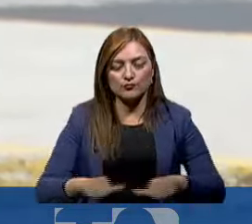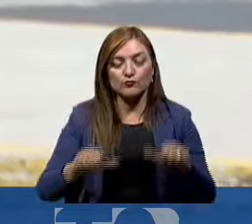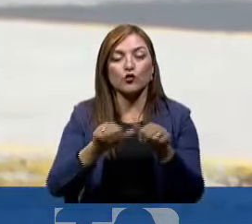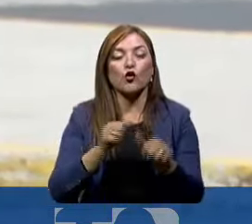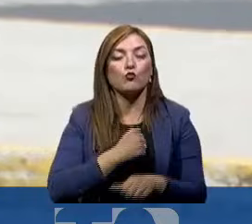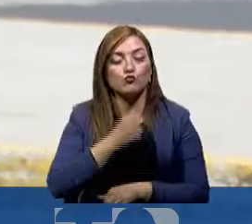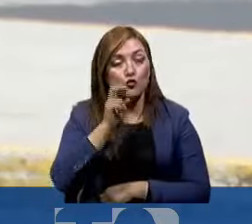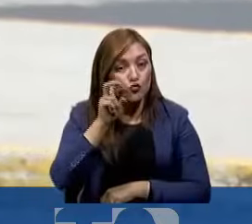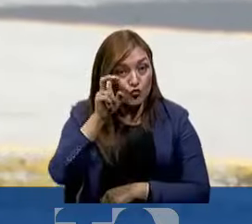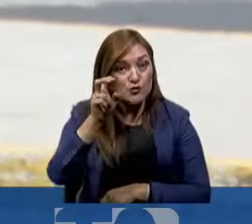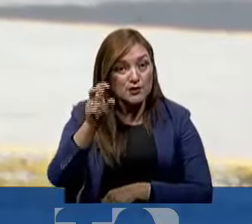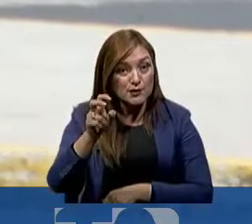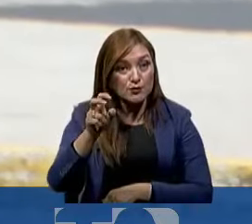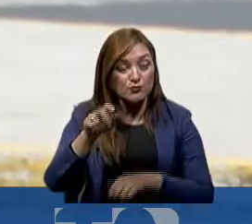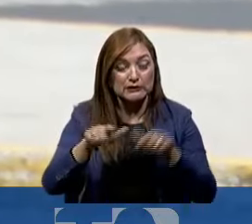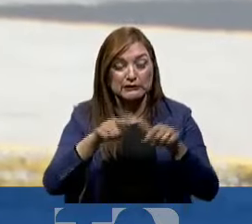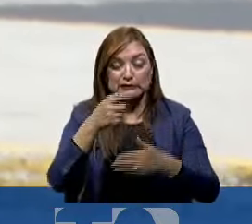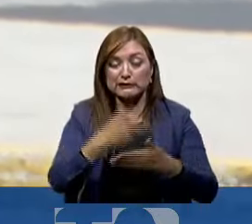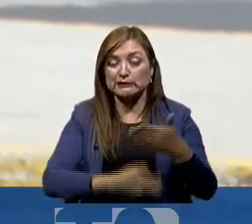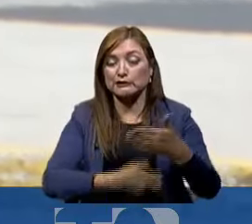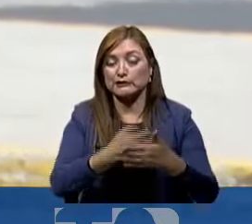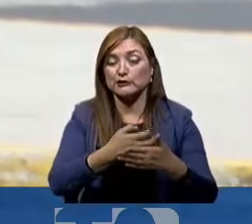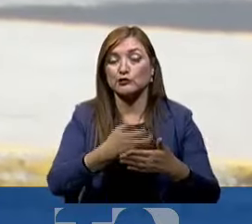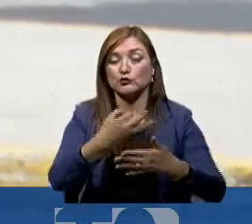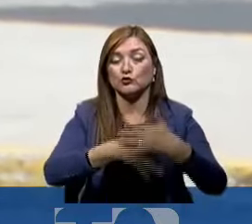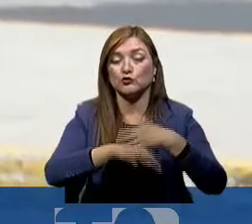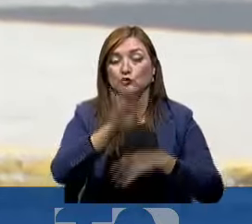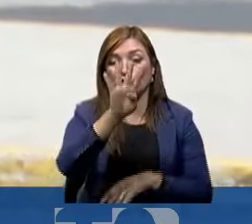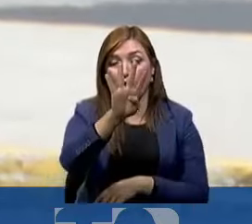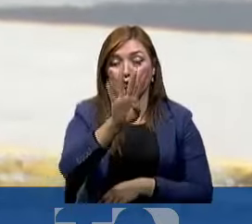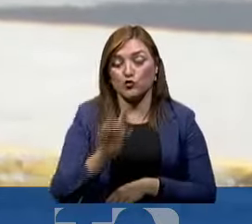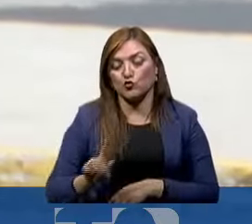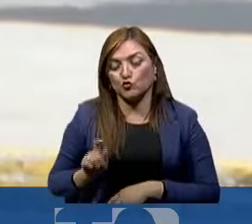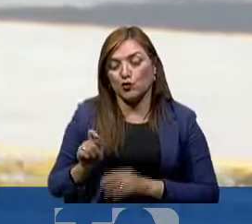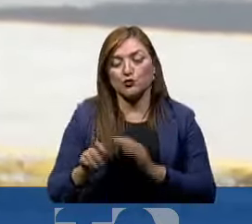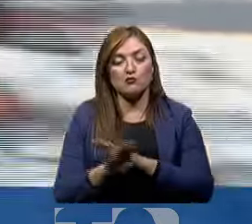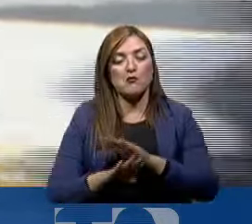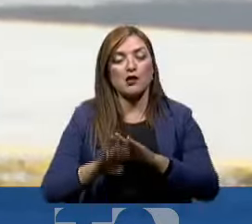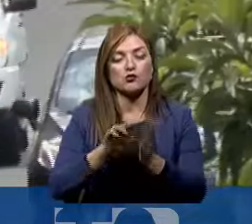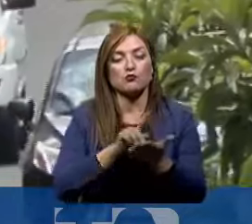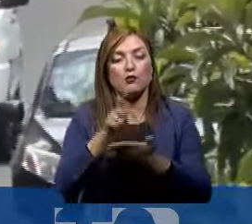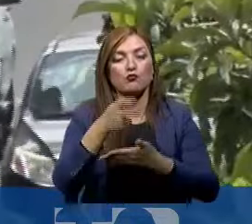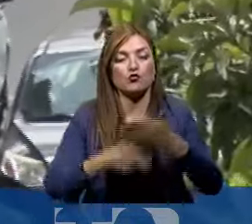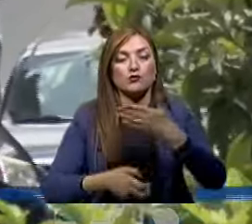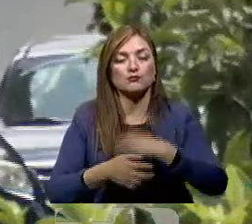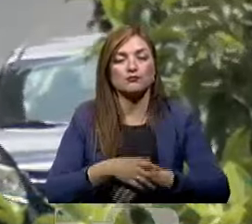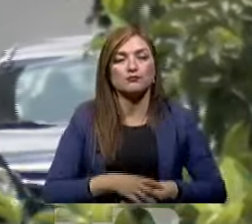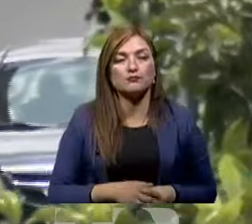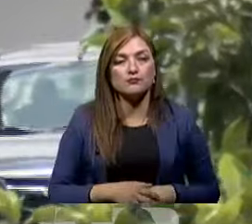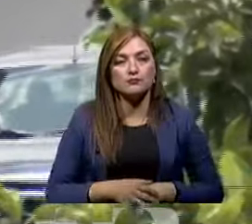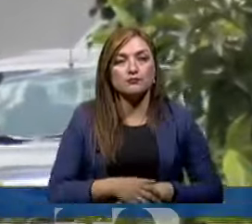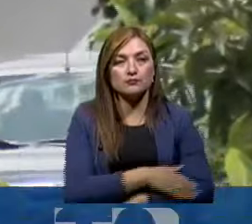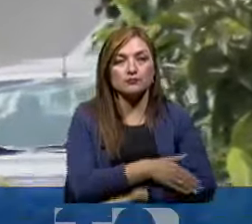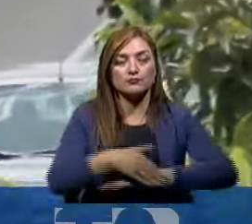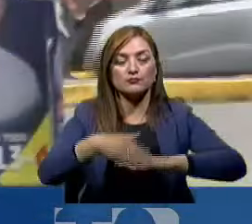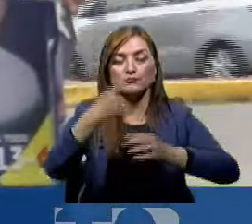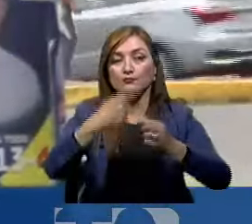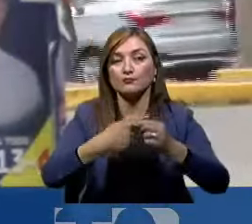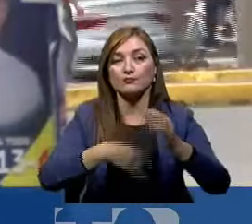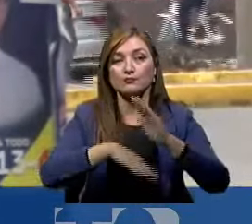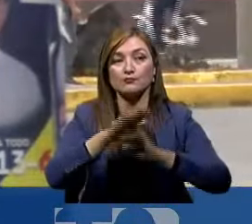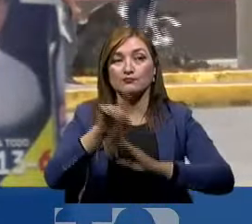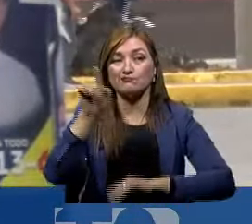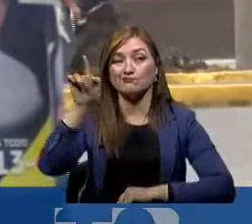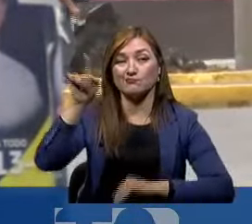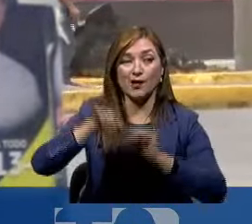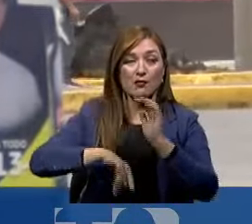patrimoniales o turísticas, la sanción pecuniaria asciende a 4 remuneraciones básicas unificadas. Las principales avenidas de la capital